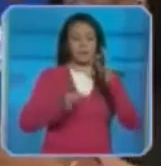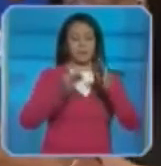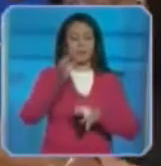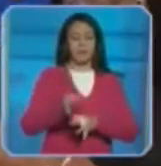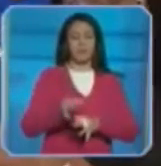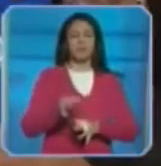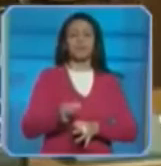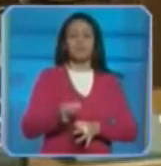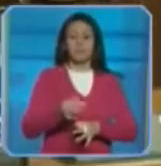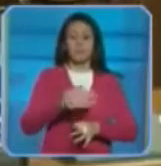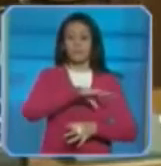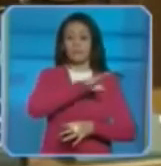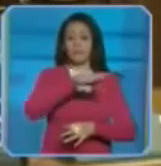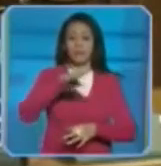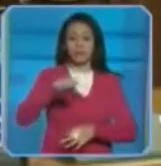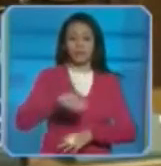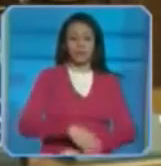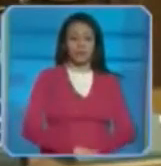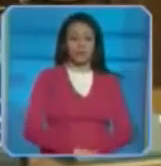y su tesis marítima